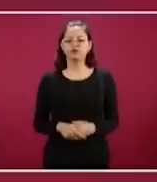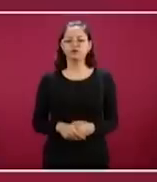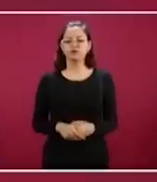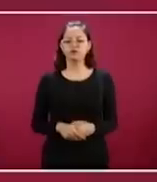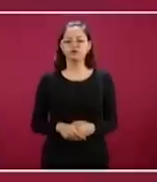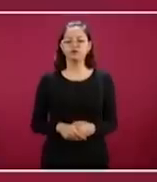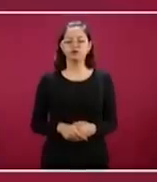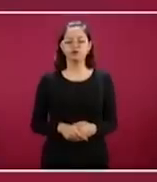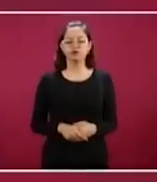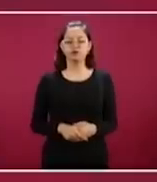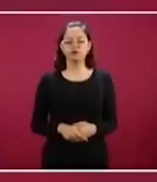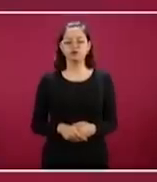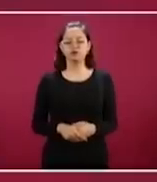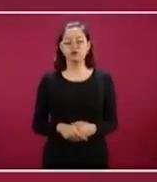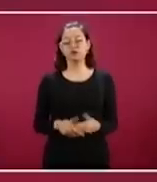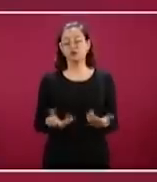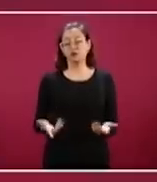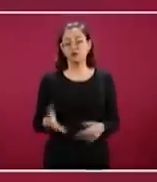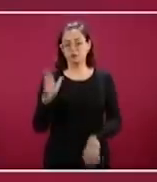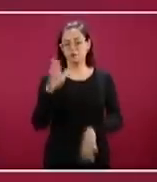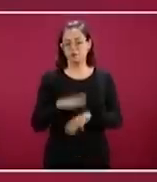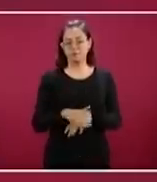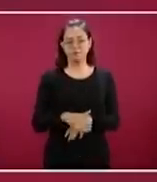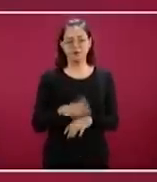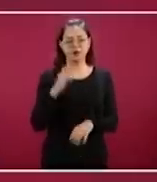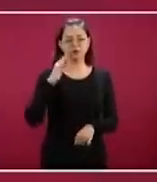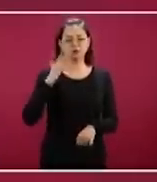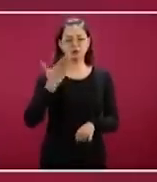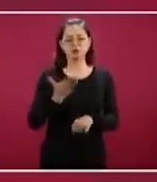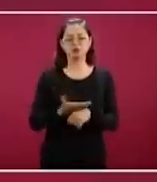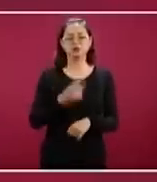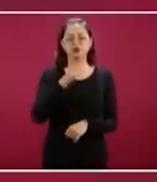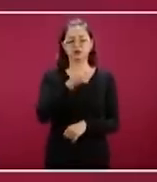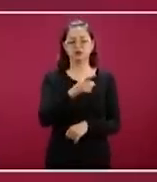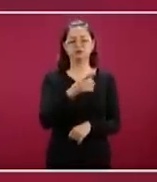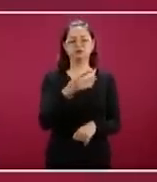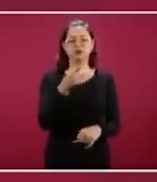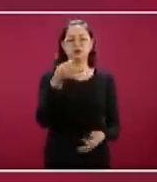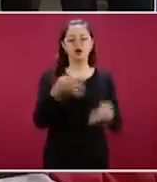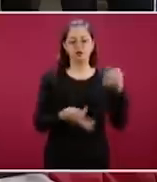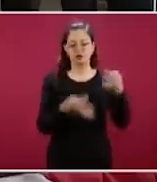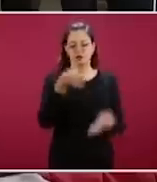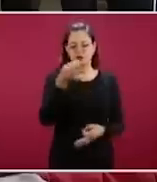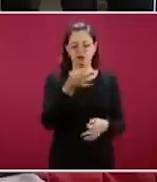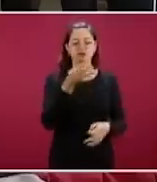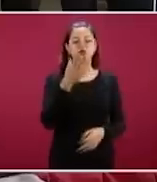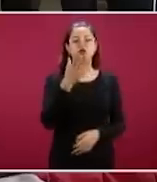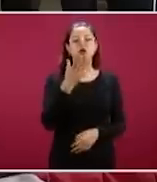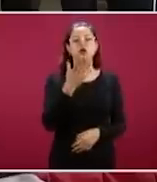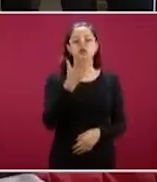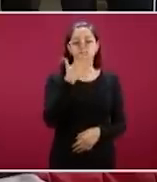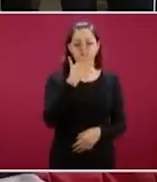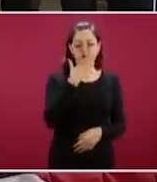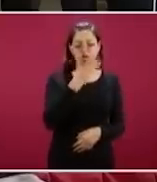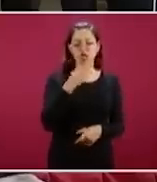en particular la Fiscalía de Sonora y la Fiscalía General de la República.